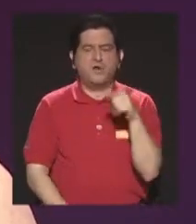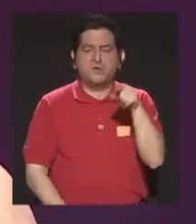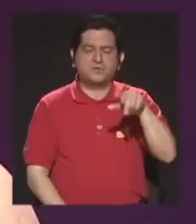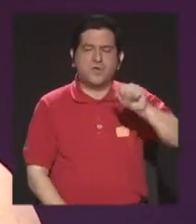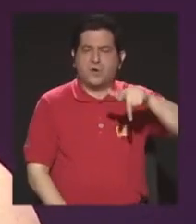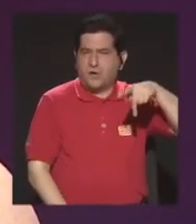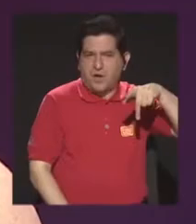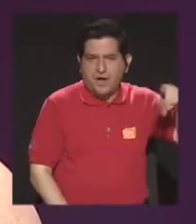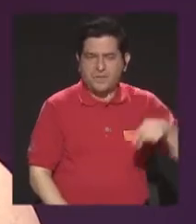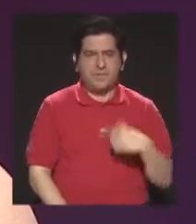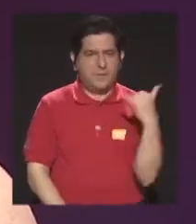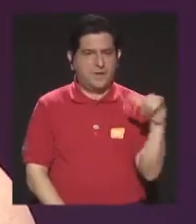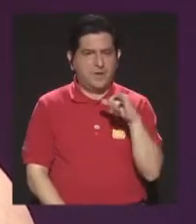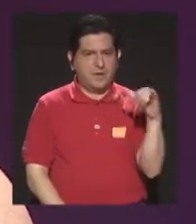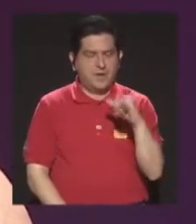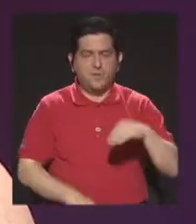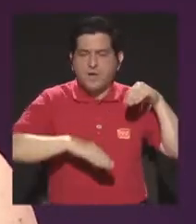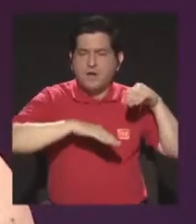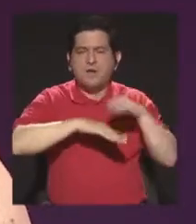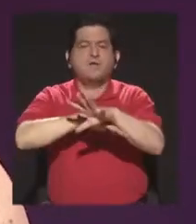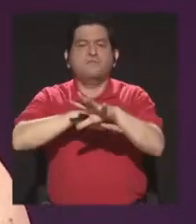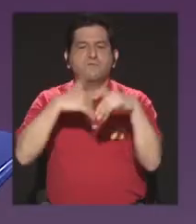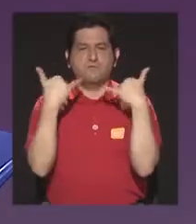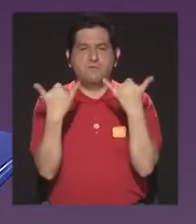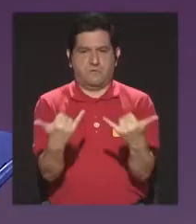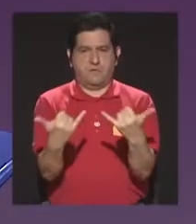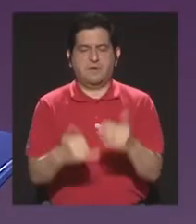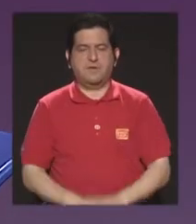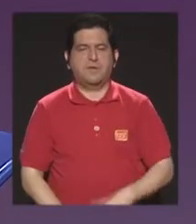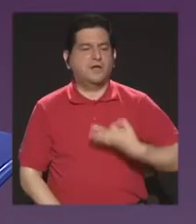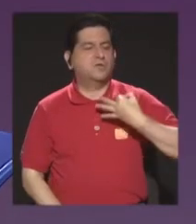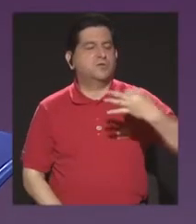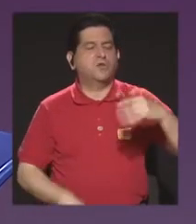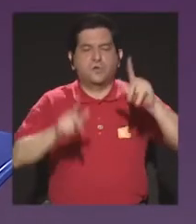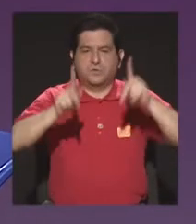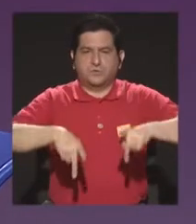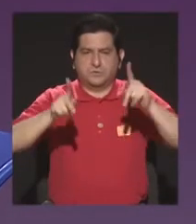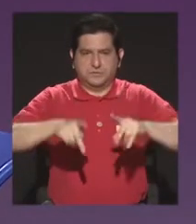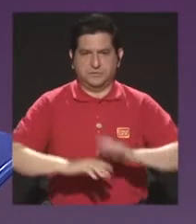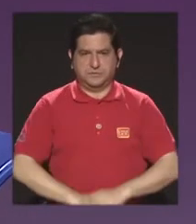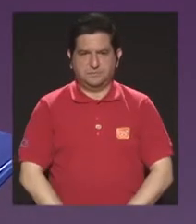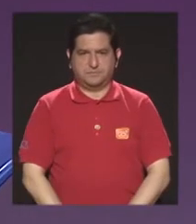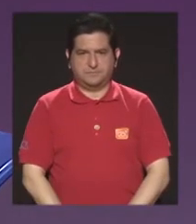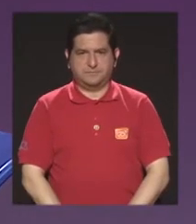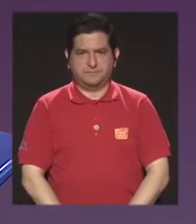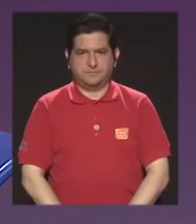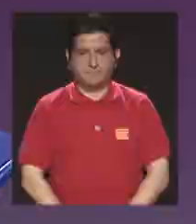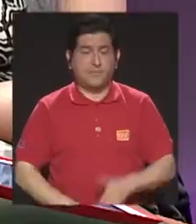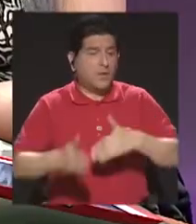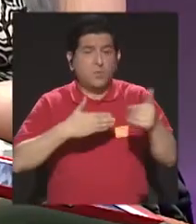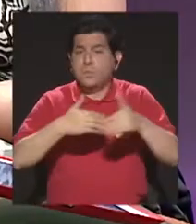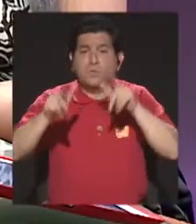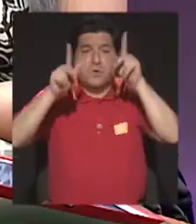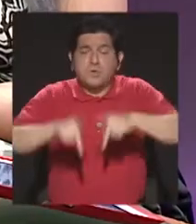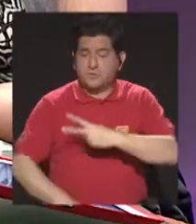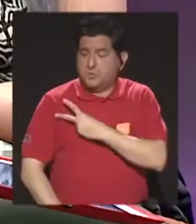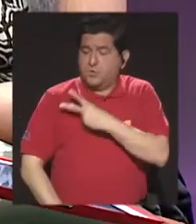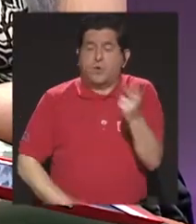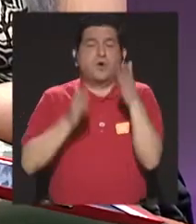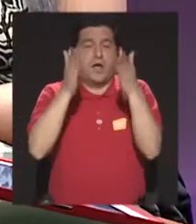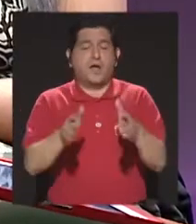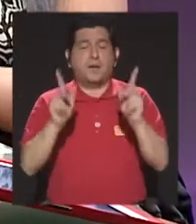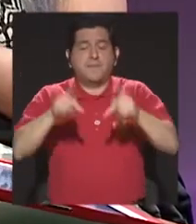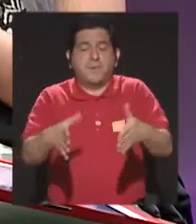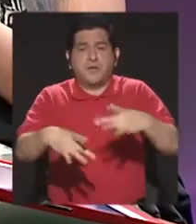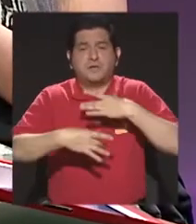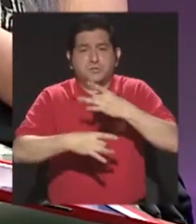aplicación, hay que buscar también cómo hacer incidencia en el día a día de las personas. Entonces, cualquier persona, voluntario, persona